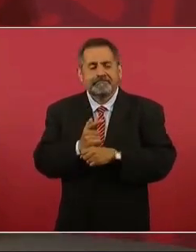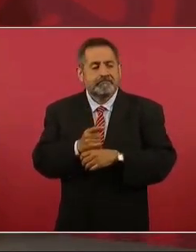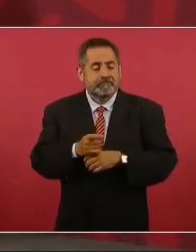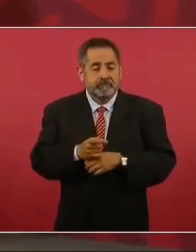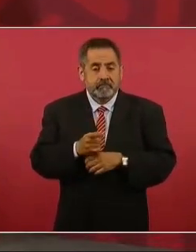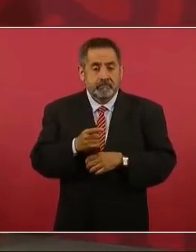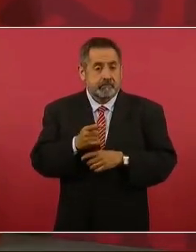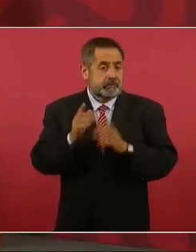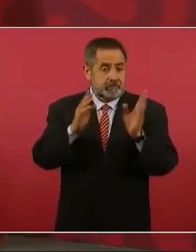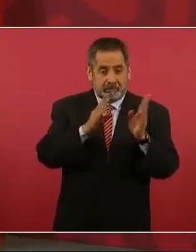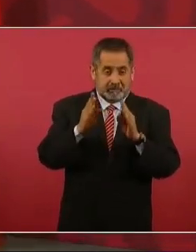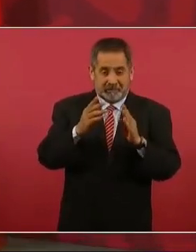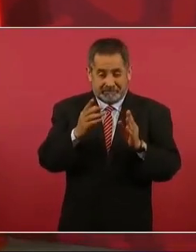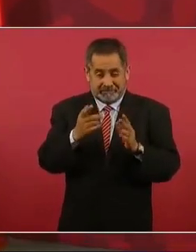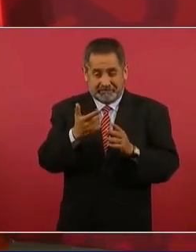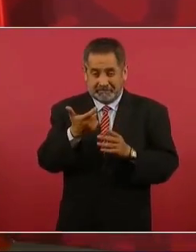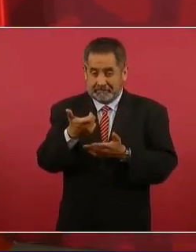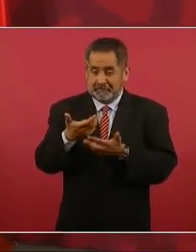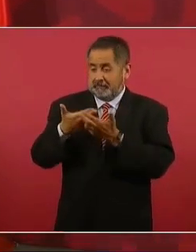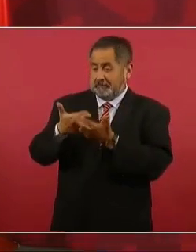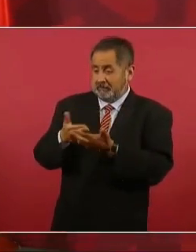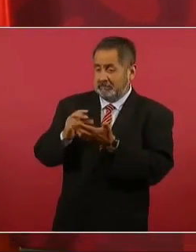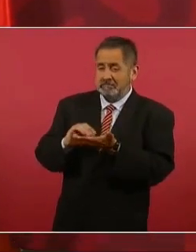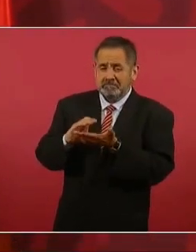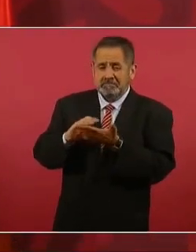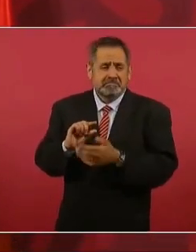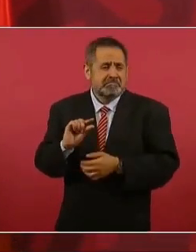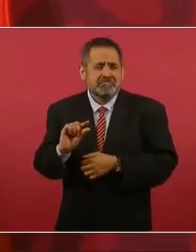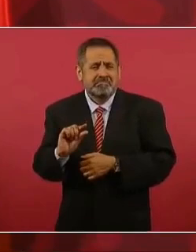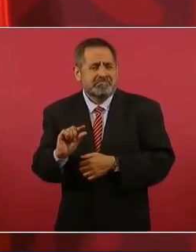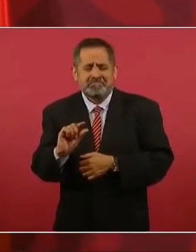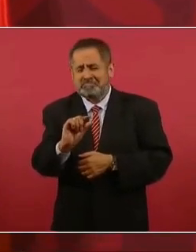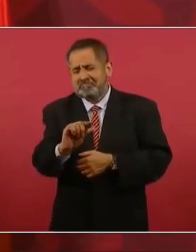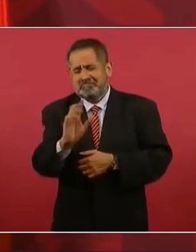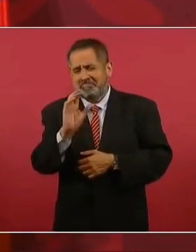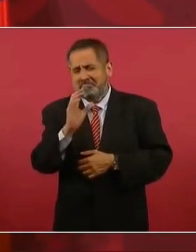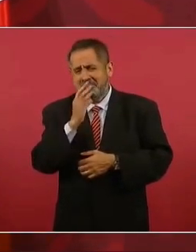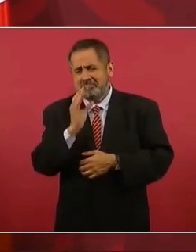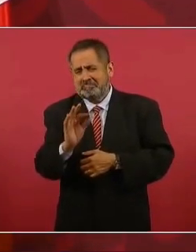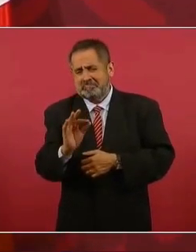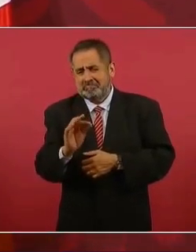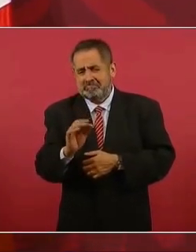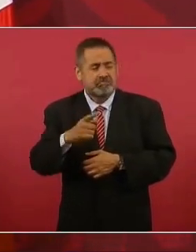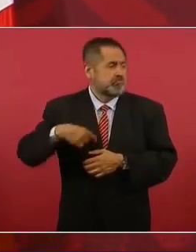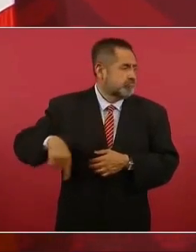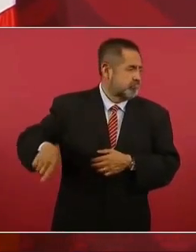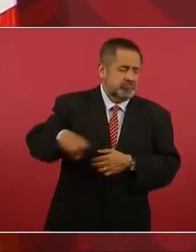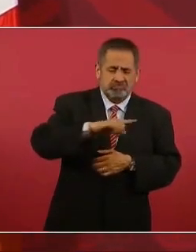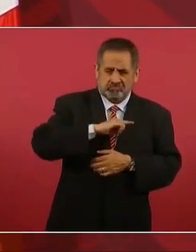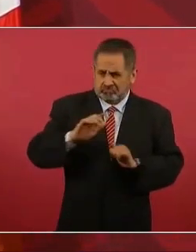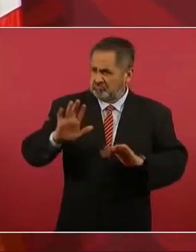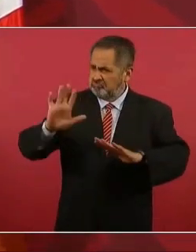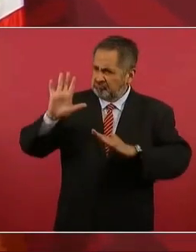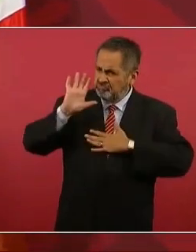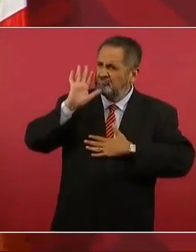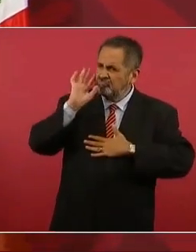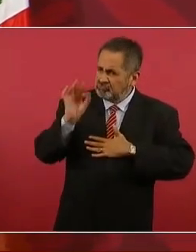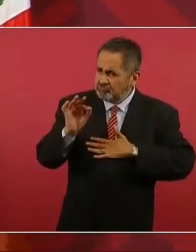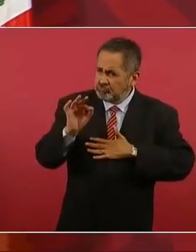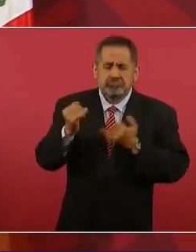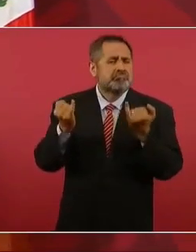ahorro es mínimo, lo podemos lograr haciendo un compromiso todos